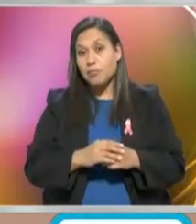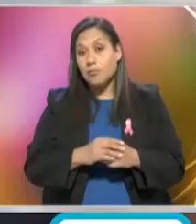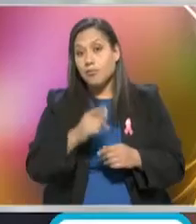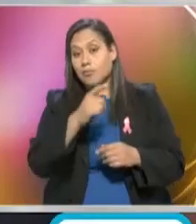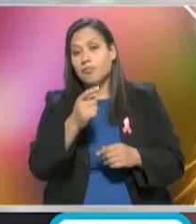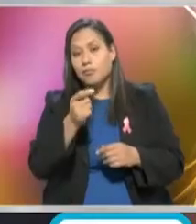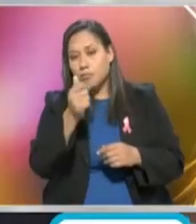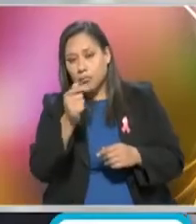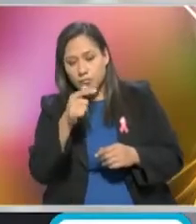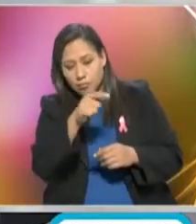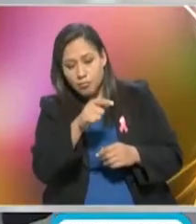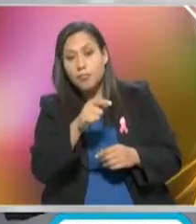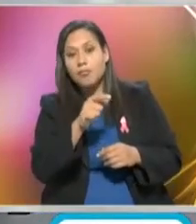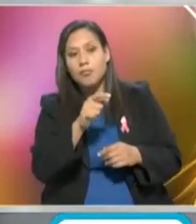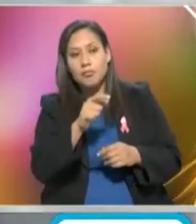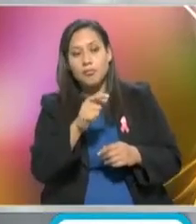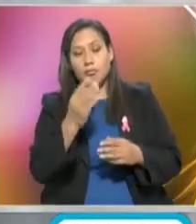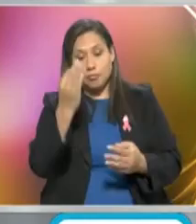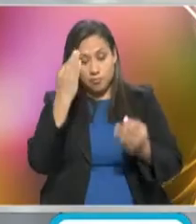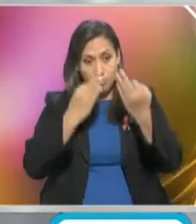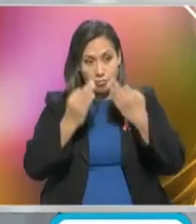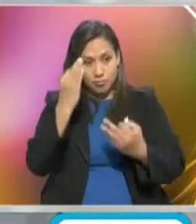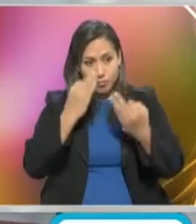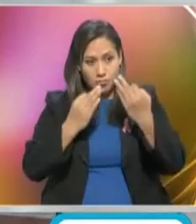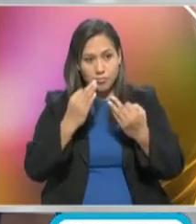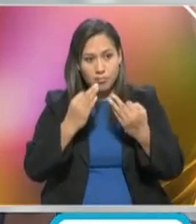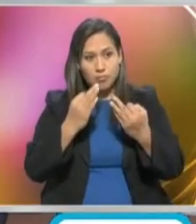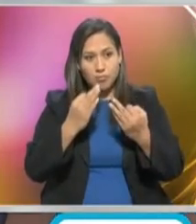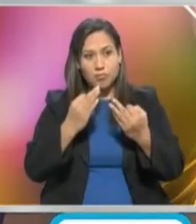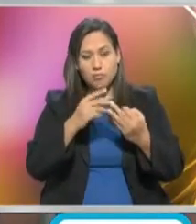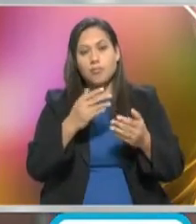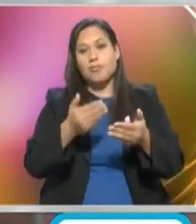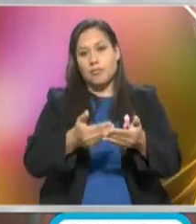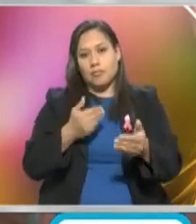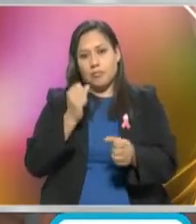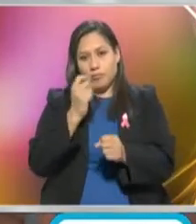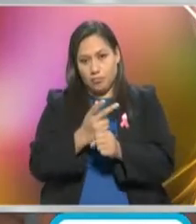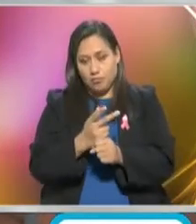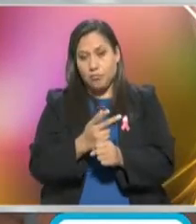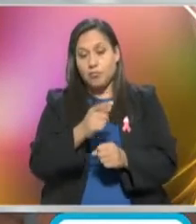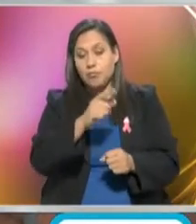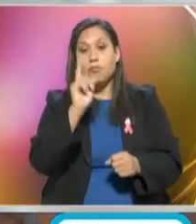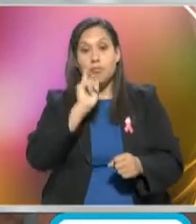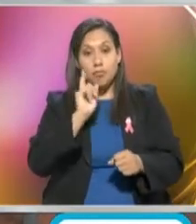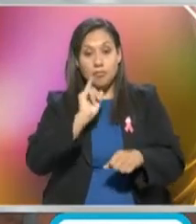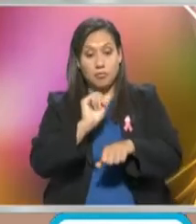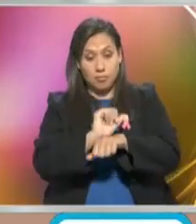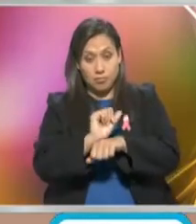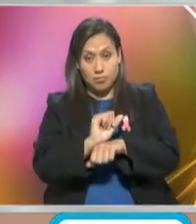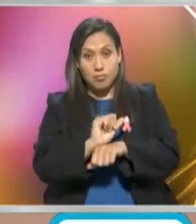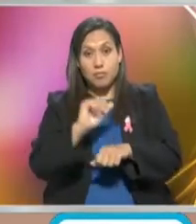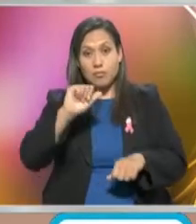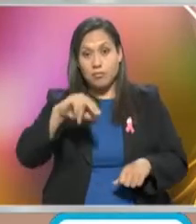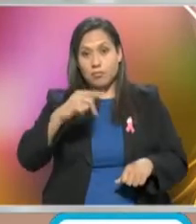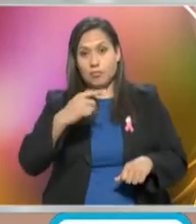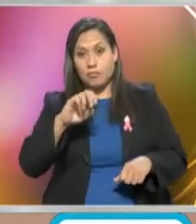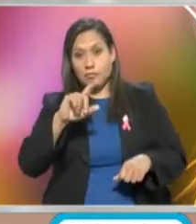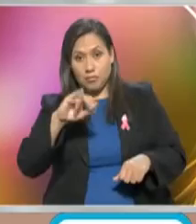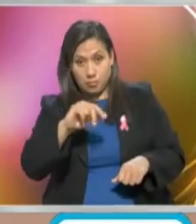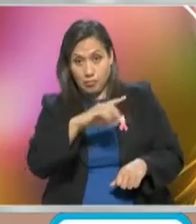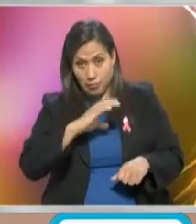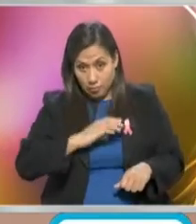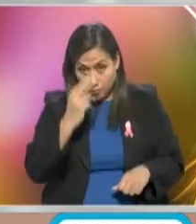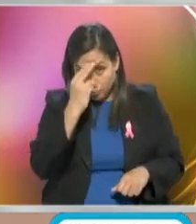pocas indicaciones en donde el tratamiento es profiláctico. La actriz Angelina Jolie no tenía cáncer de